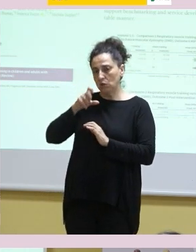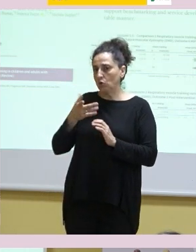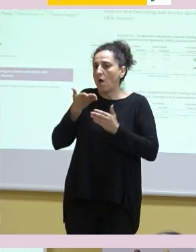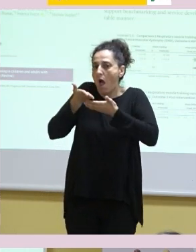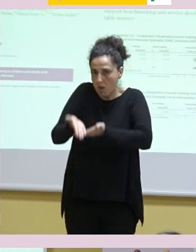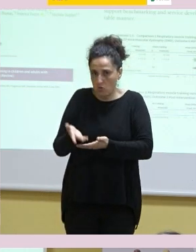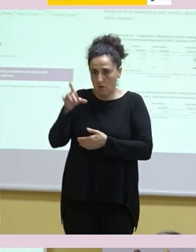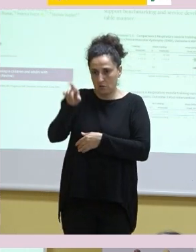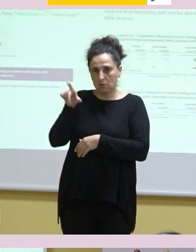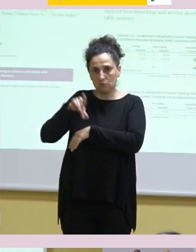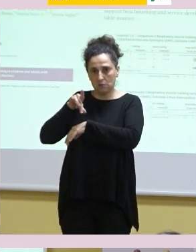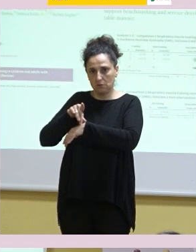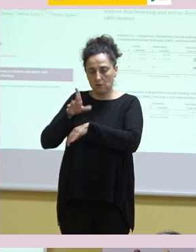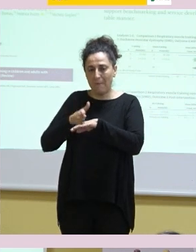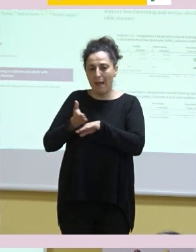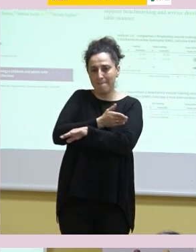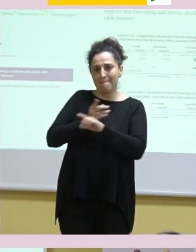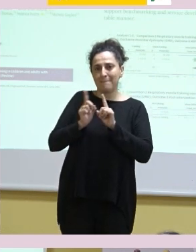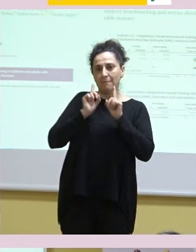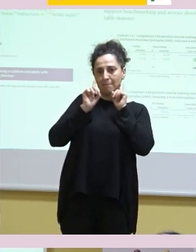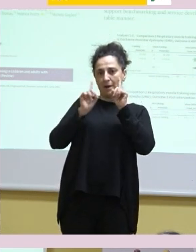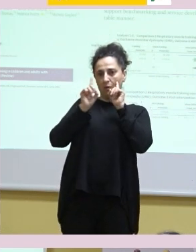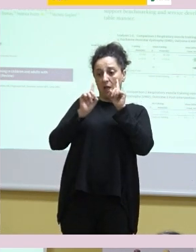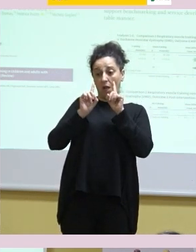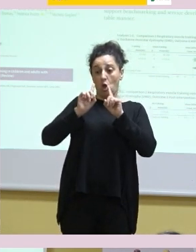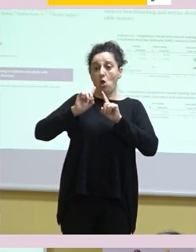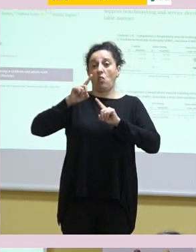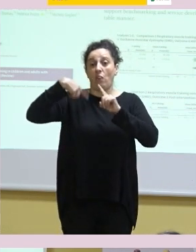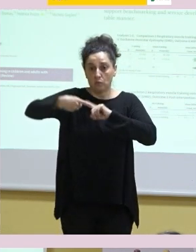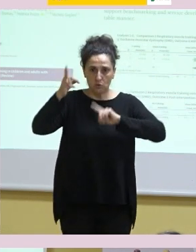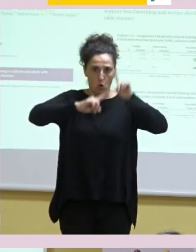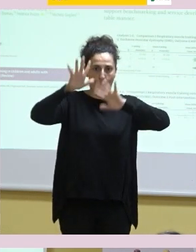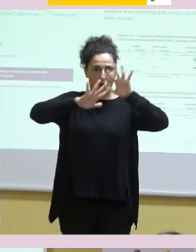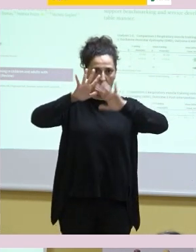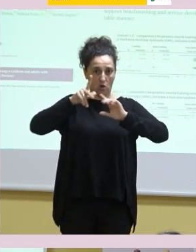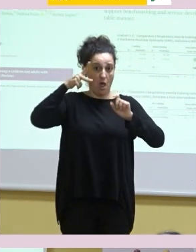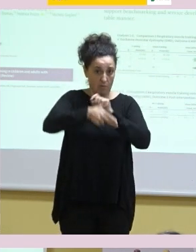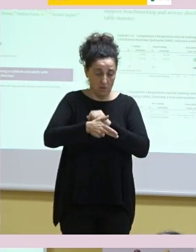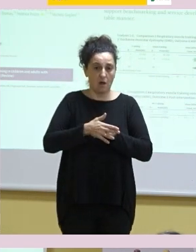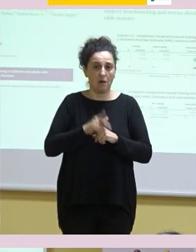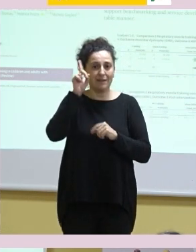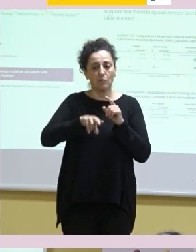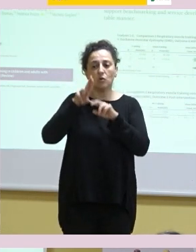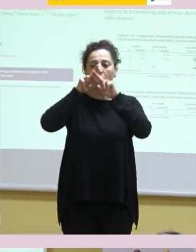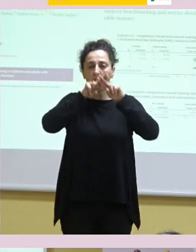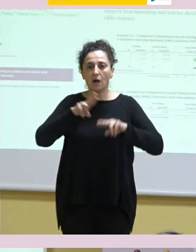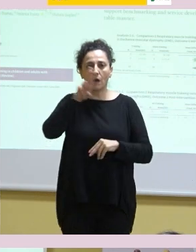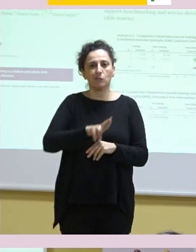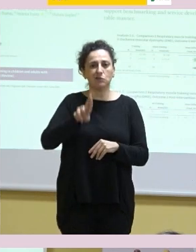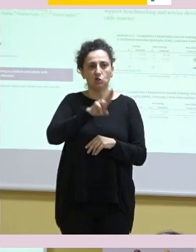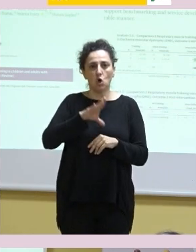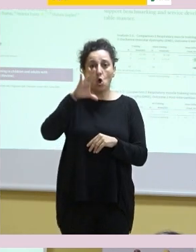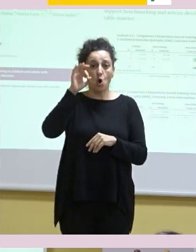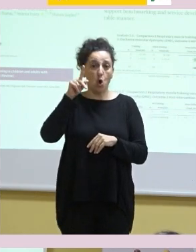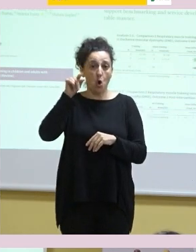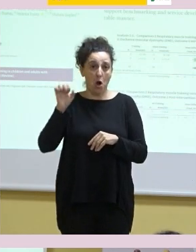ayude a estos pacientes, sobre todo a prevenir que haya complicaciones después. Y también hay una revisión Cochrane, una revisión sistemática en la que hay